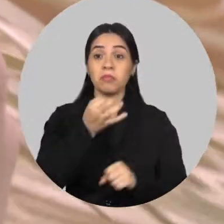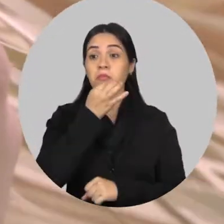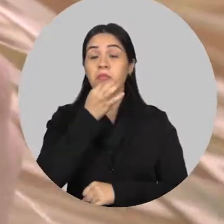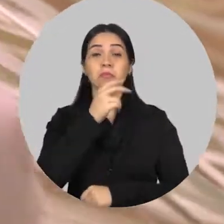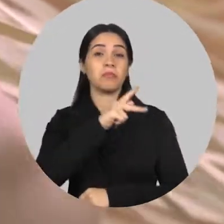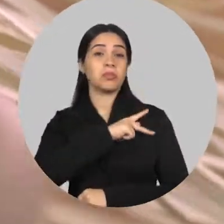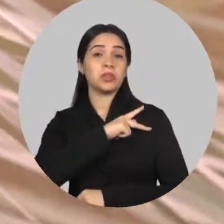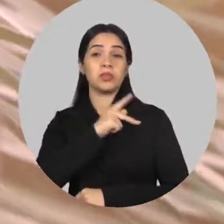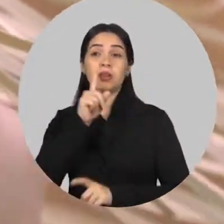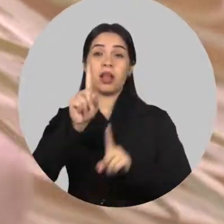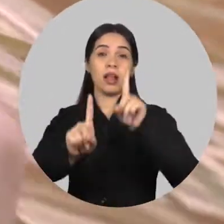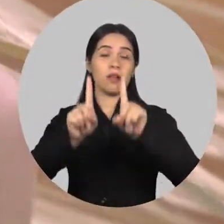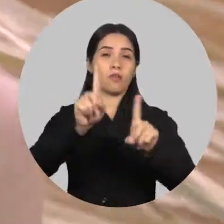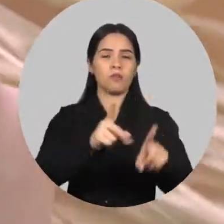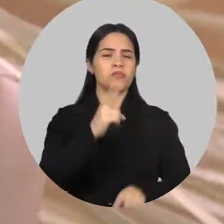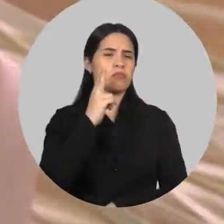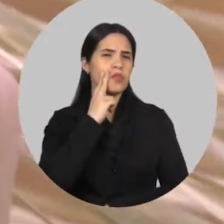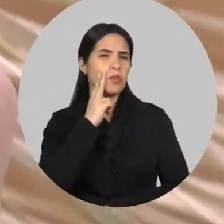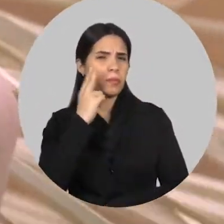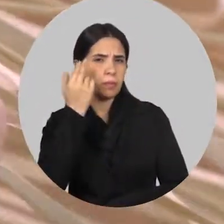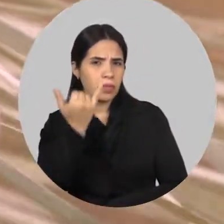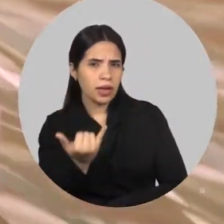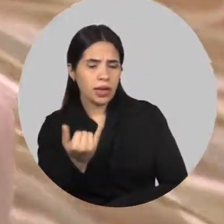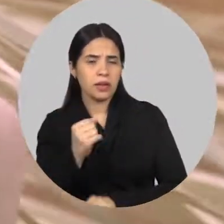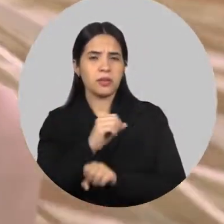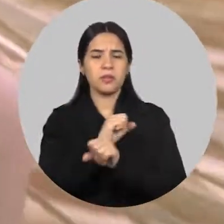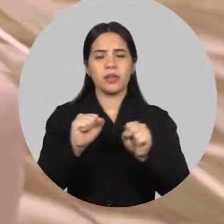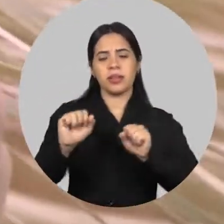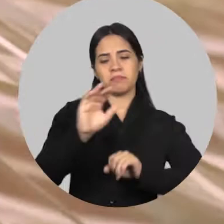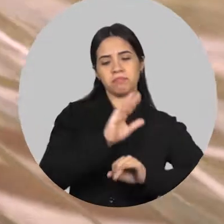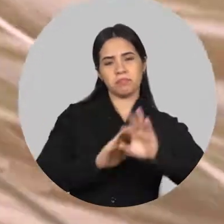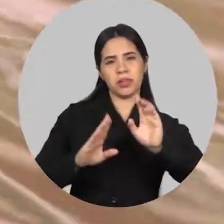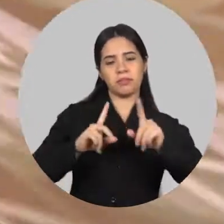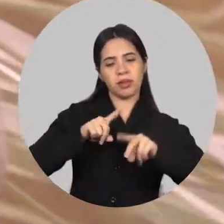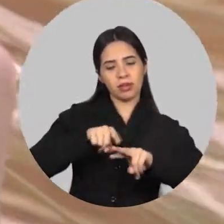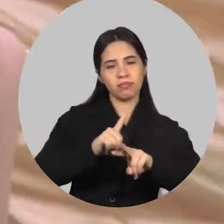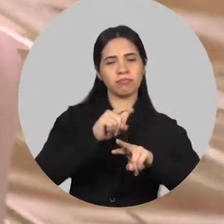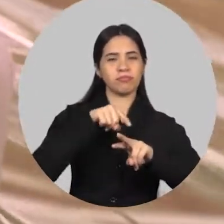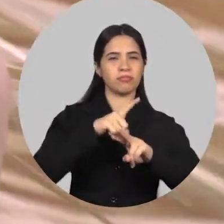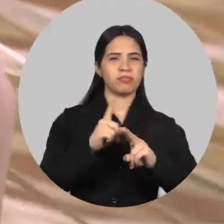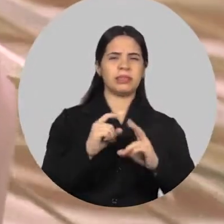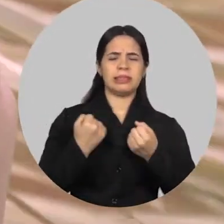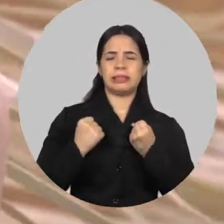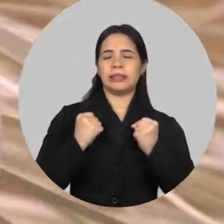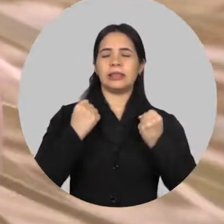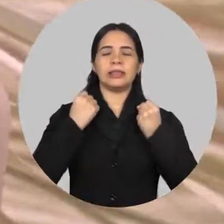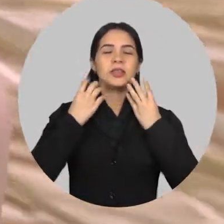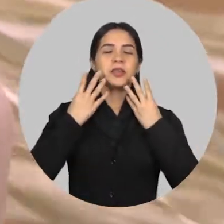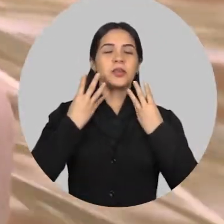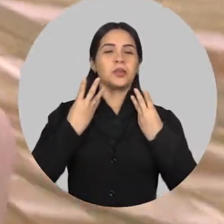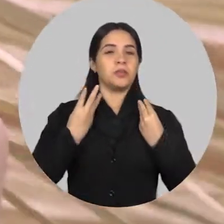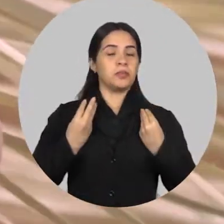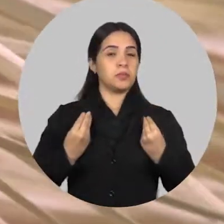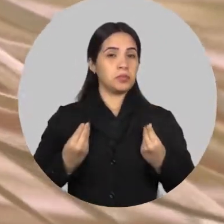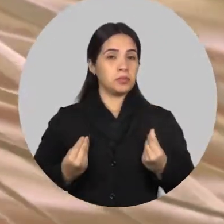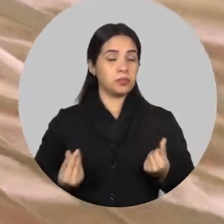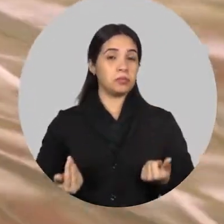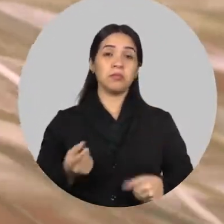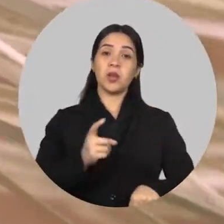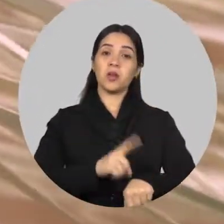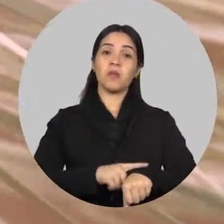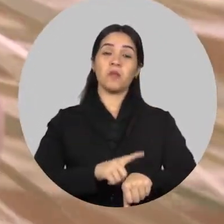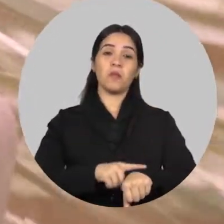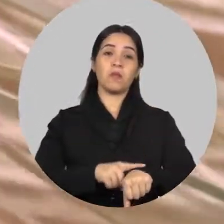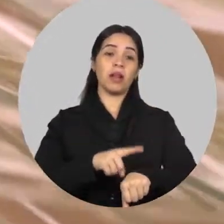tengan algún problema, pueden hacer este tipo de artesanías que le va a ayudar a desestresarse, a pasar